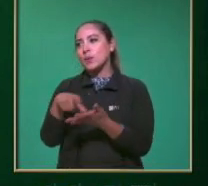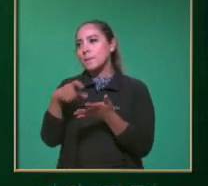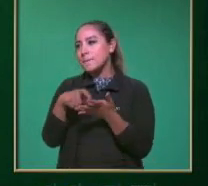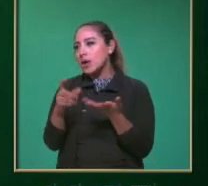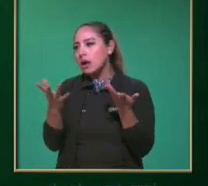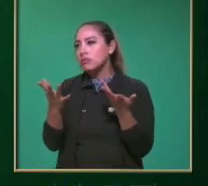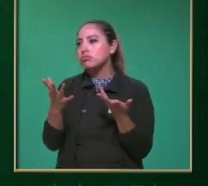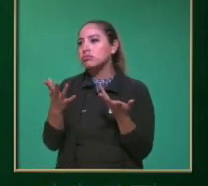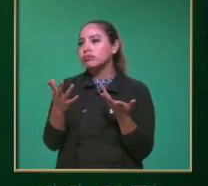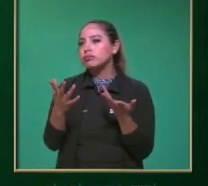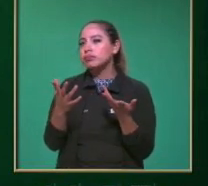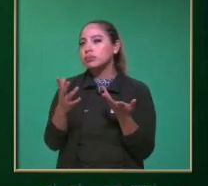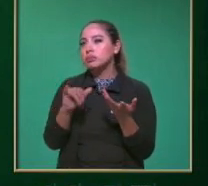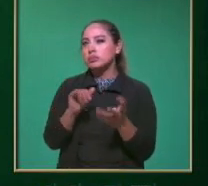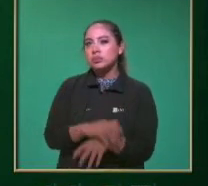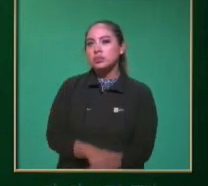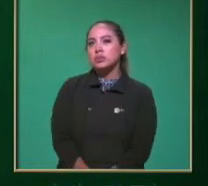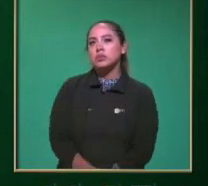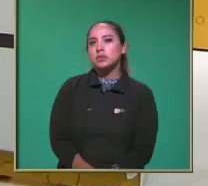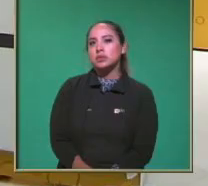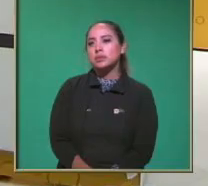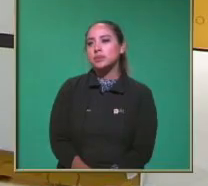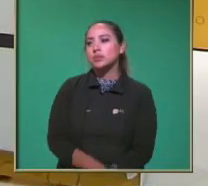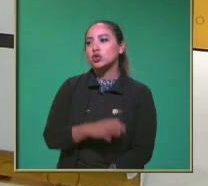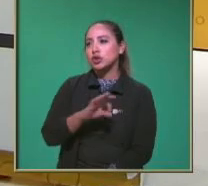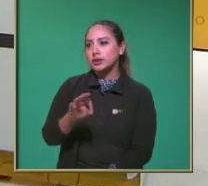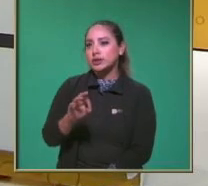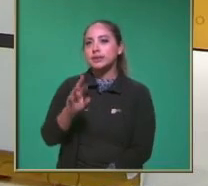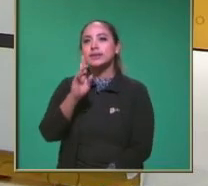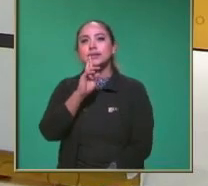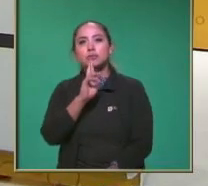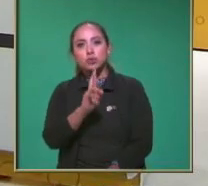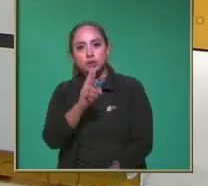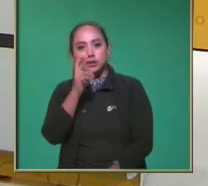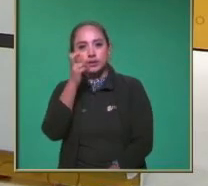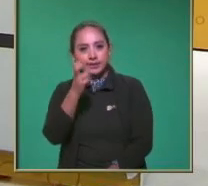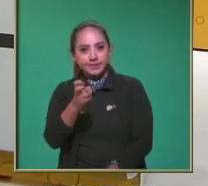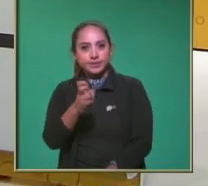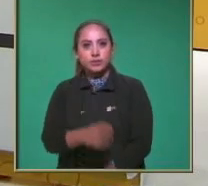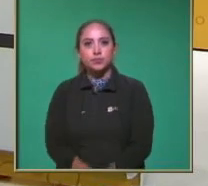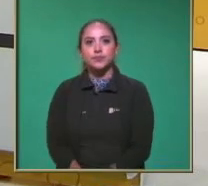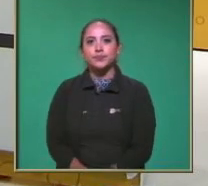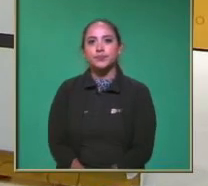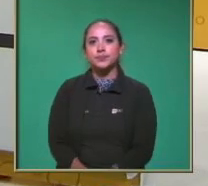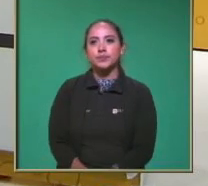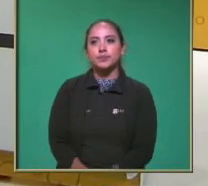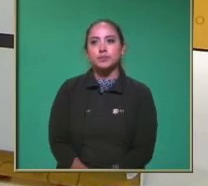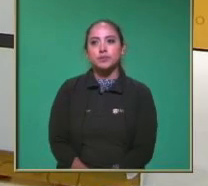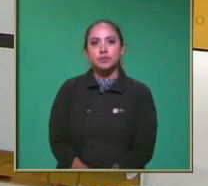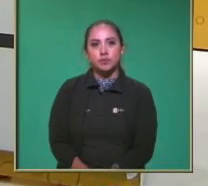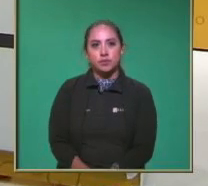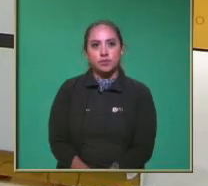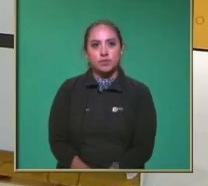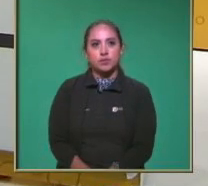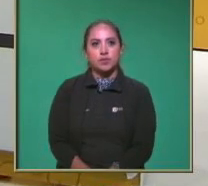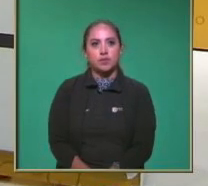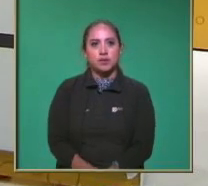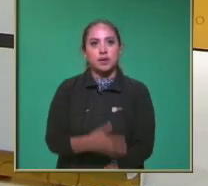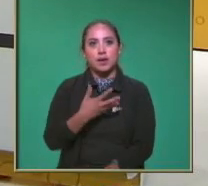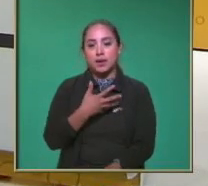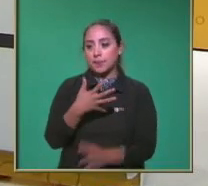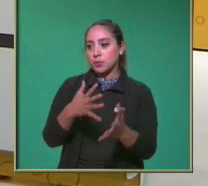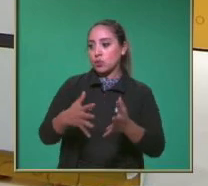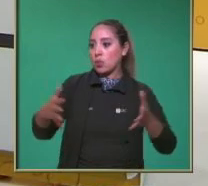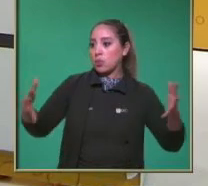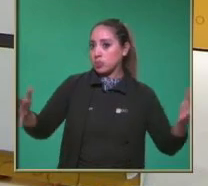Pongan mucha atención, niños. Para nosotros poder resolver esta situación problemática, les traemos nuestro abaco gigante. Recuerda que